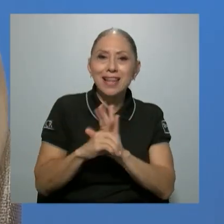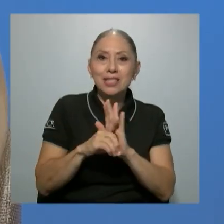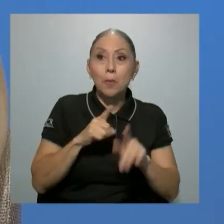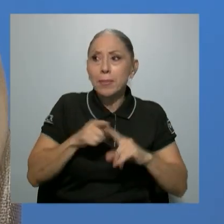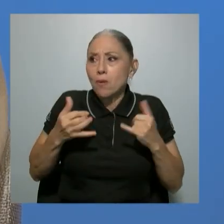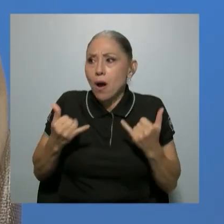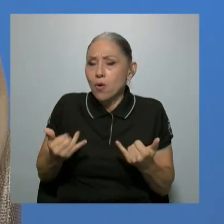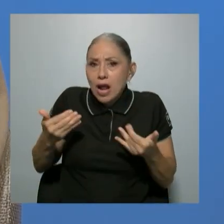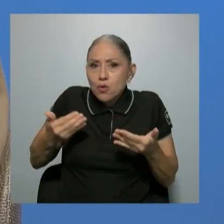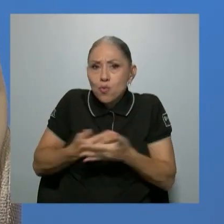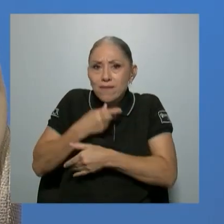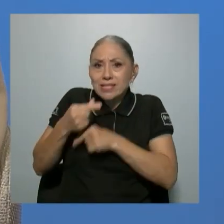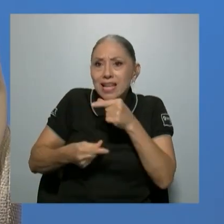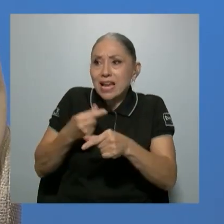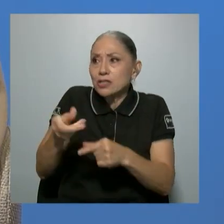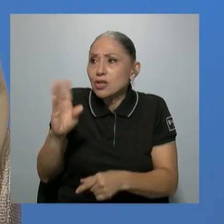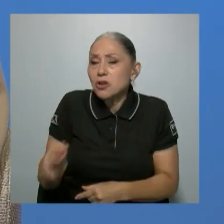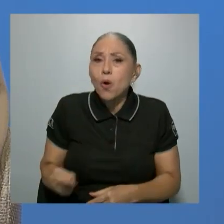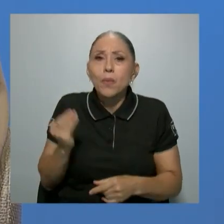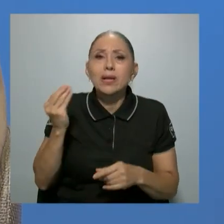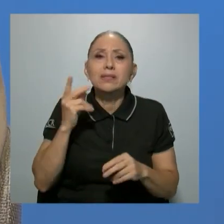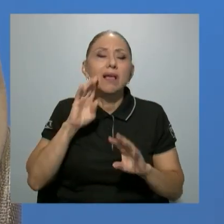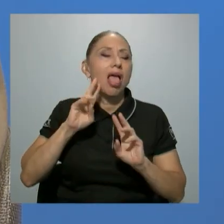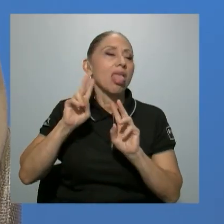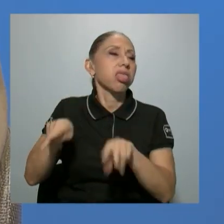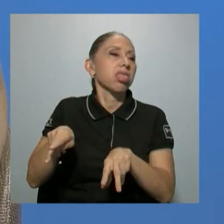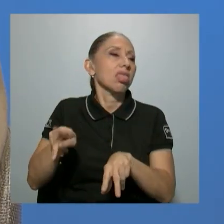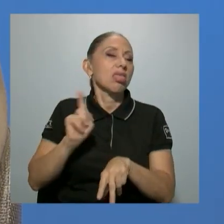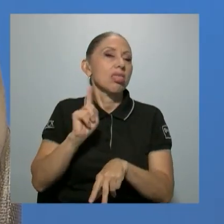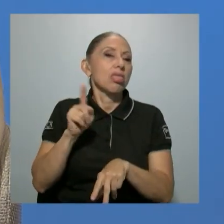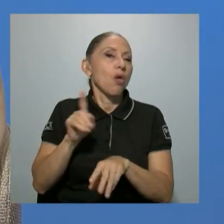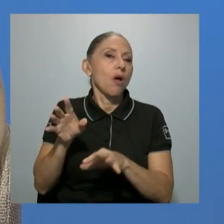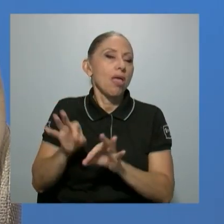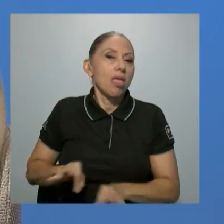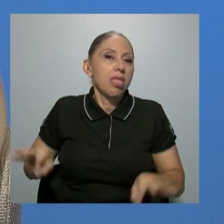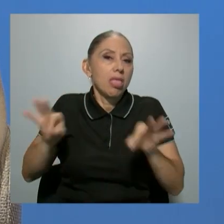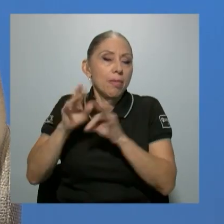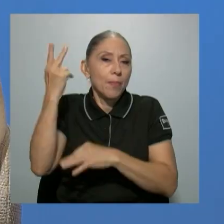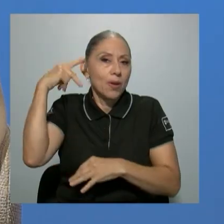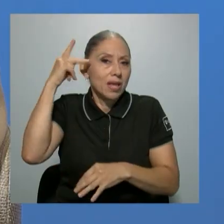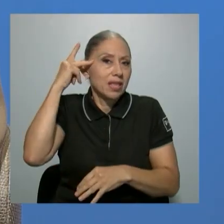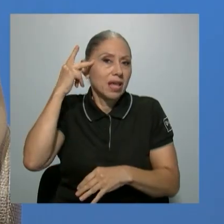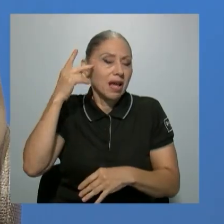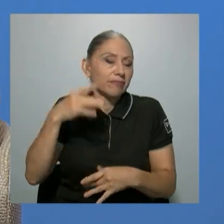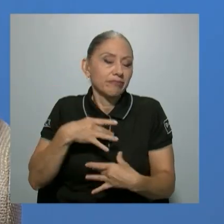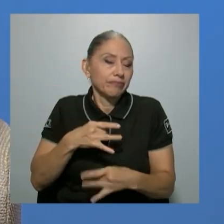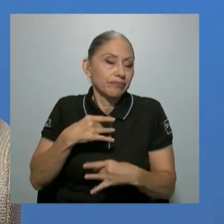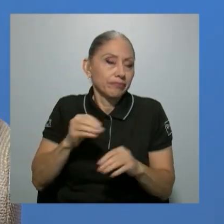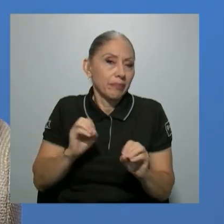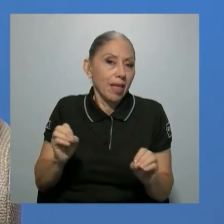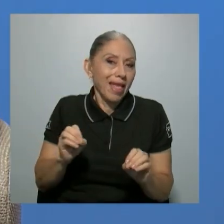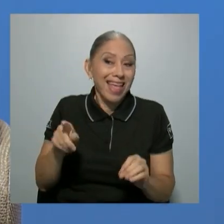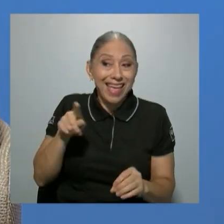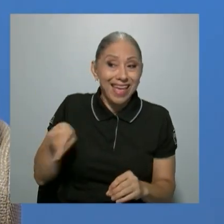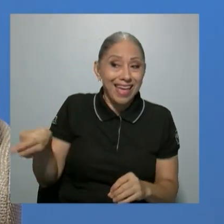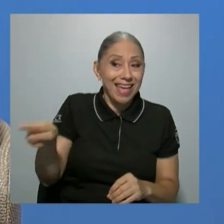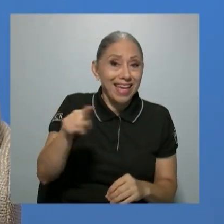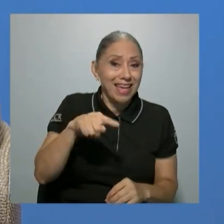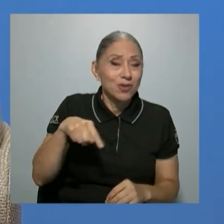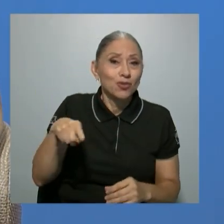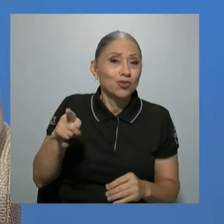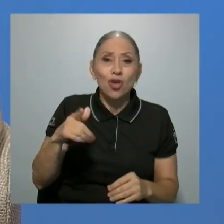menos interesadas en la política. Tienen percepciones de que la política, o sea, ellos no